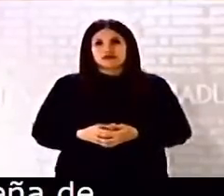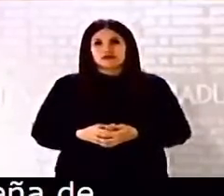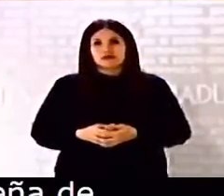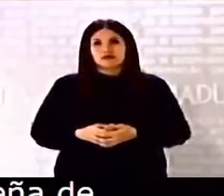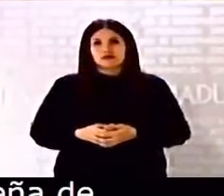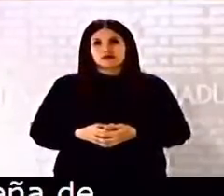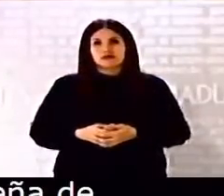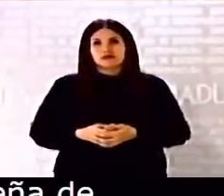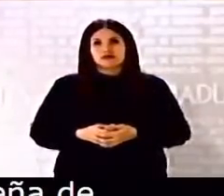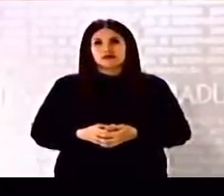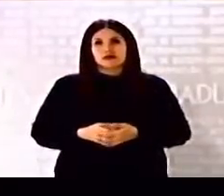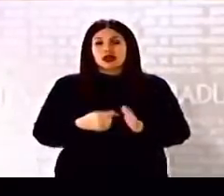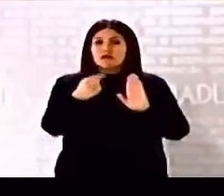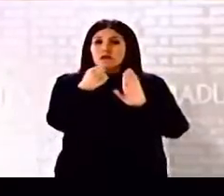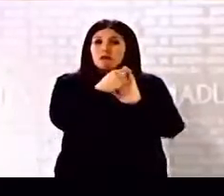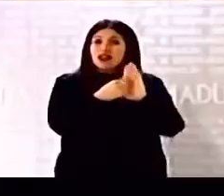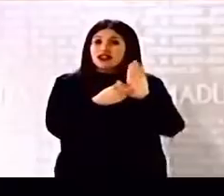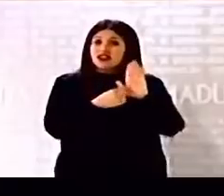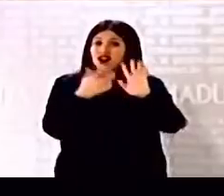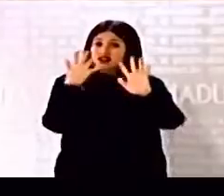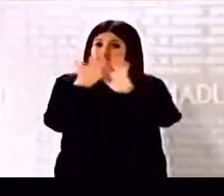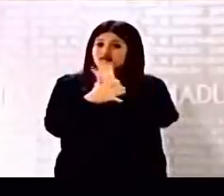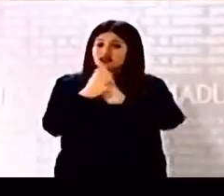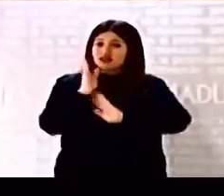No son medidas fáciles.